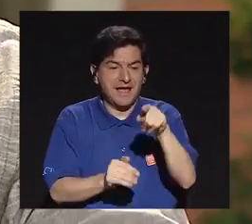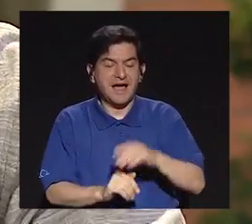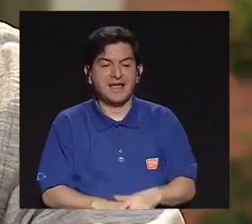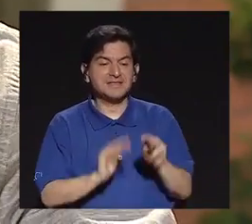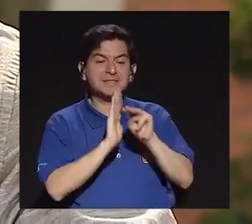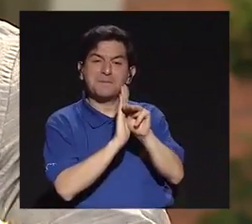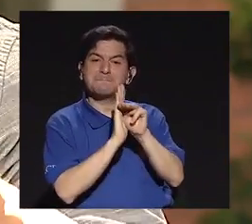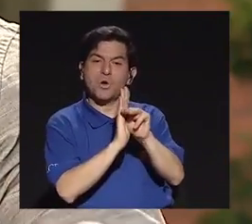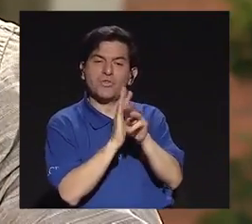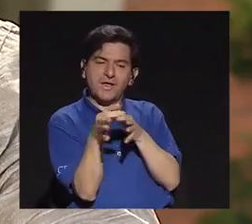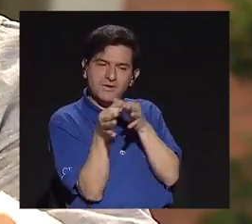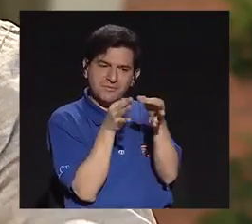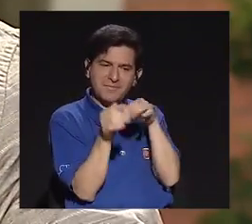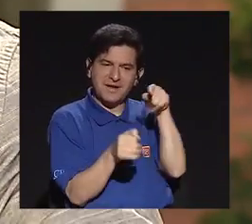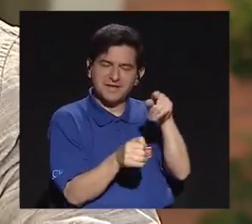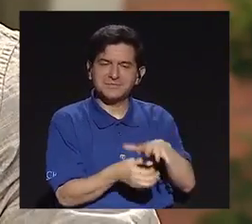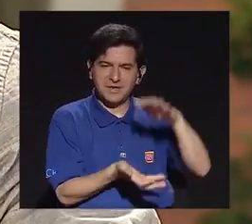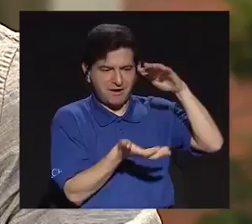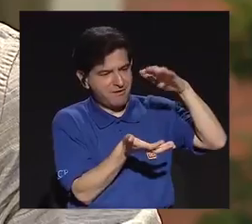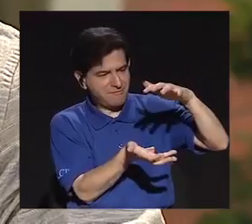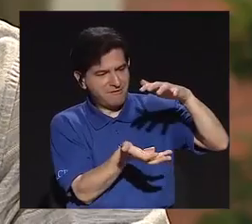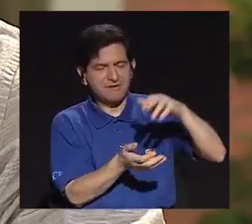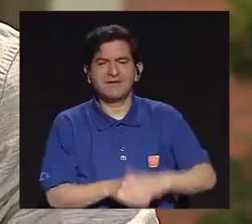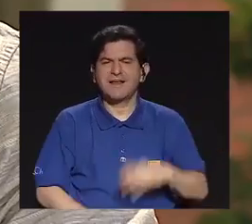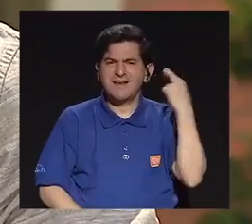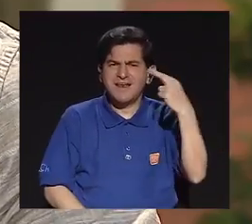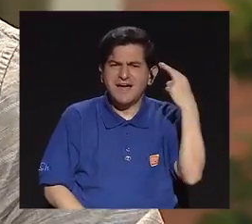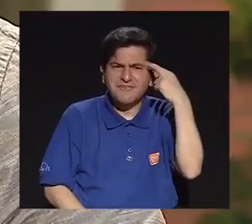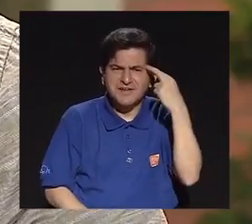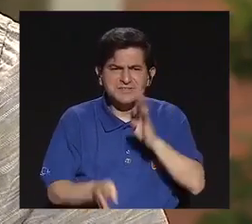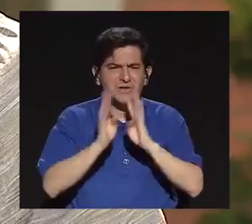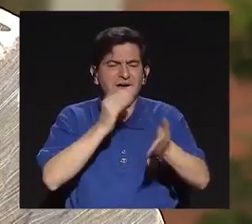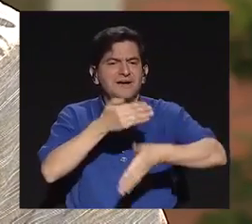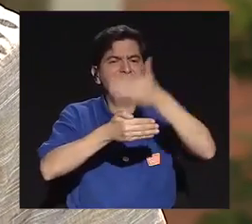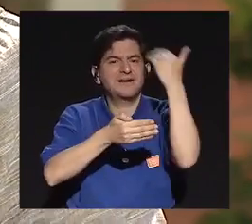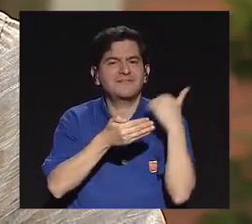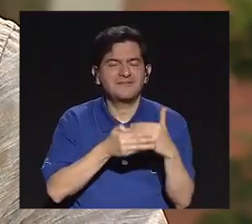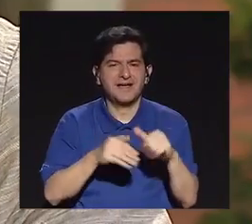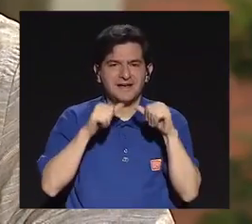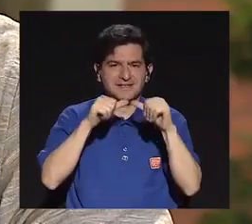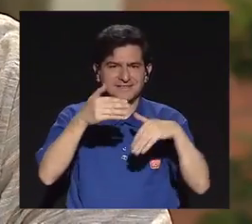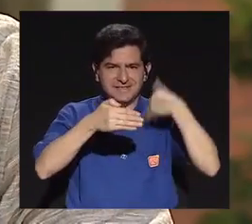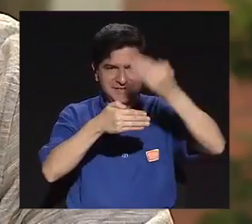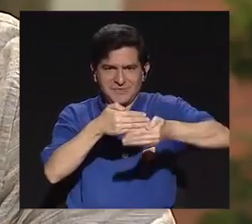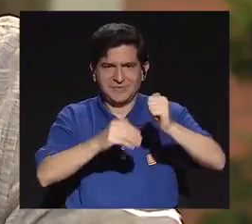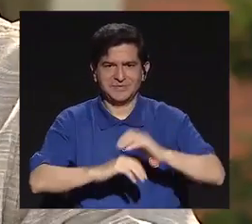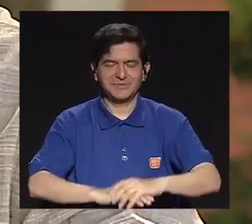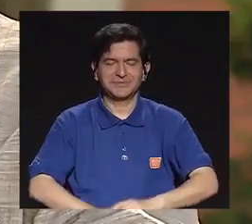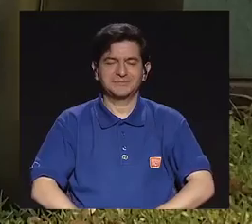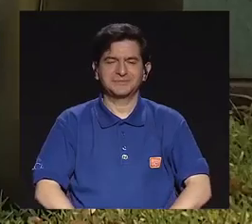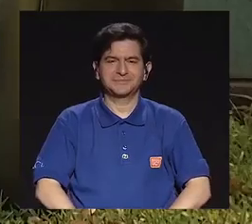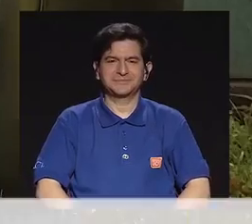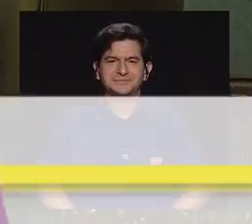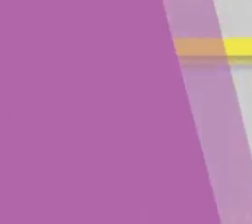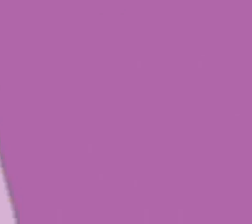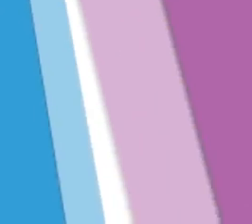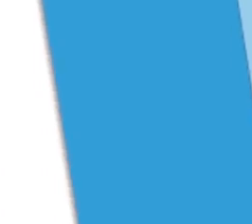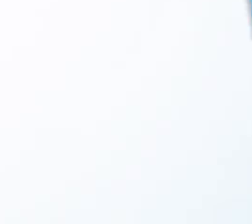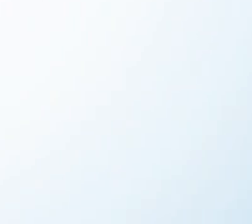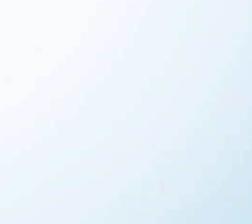modelo y poder explicar un poco más a detalle estas causas que venimos comentando. Ya casi regresamos. Sí.